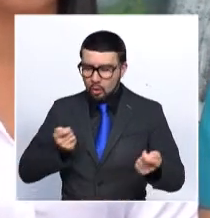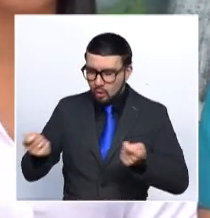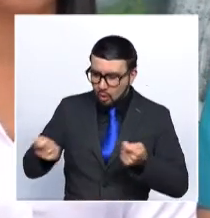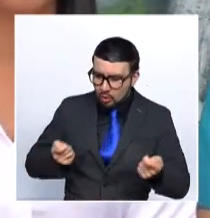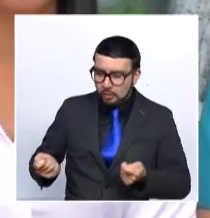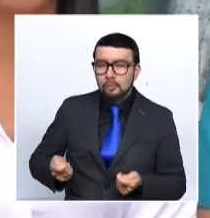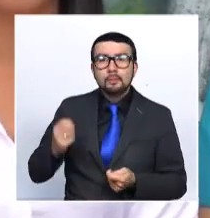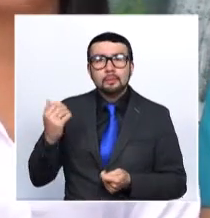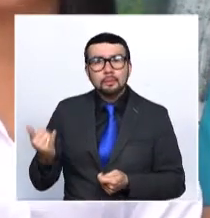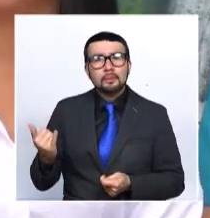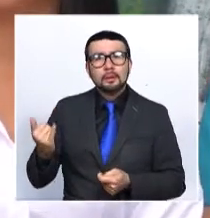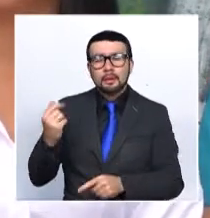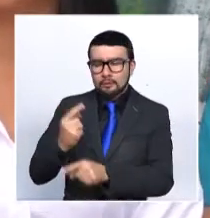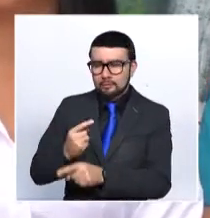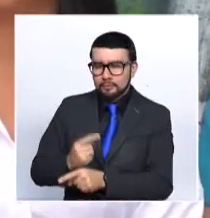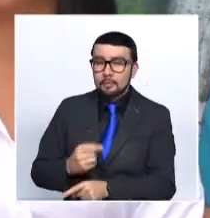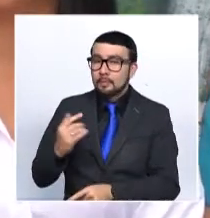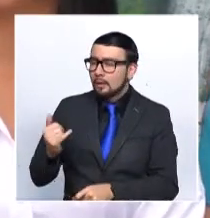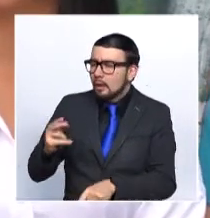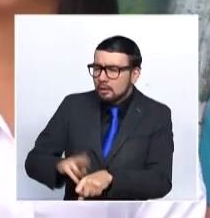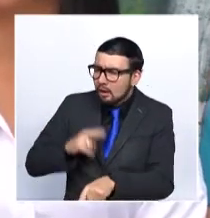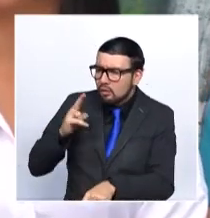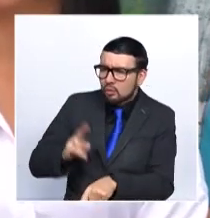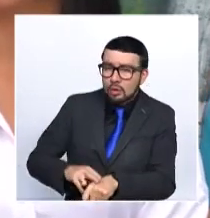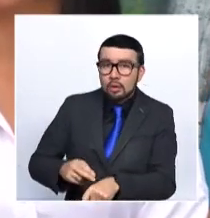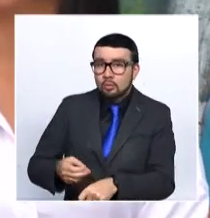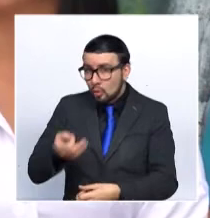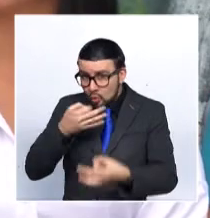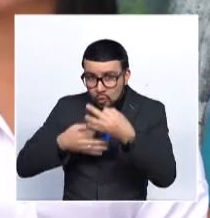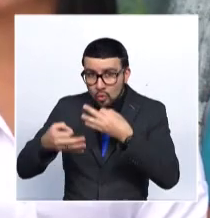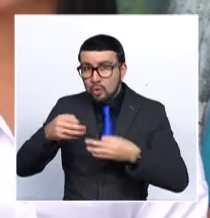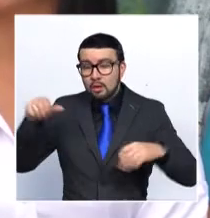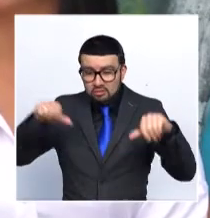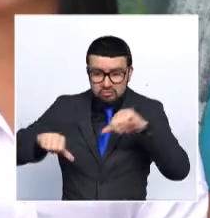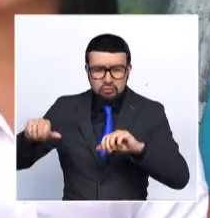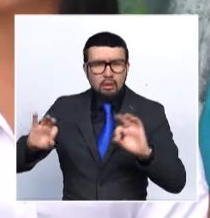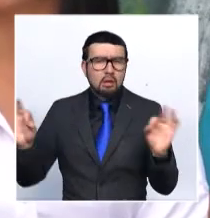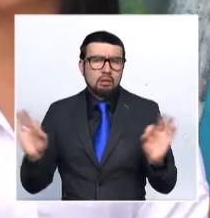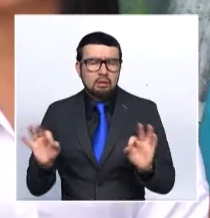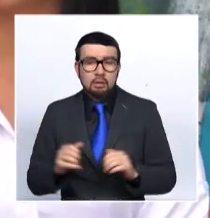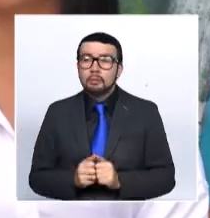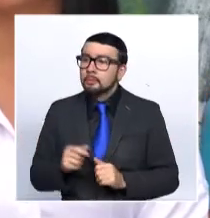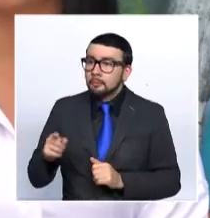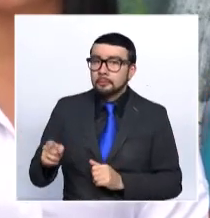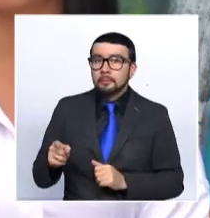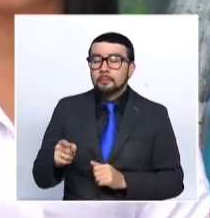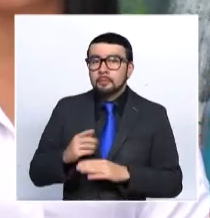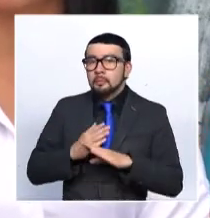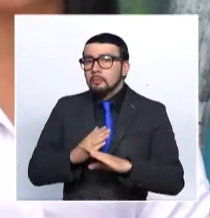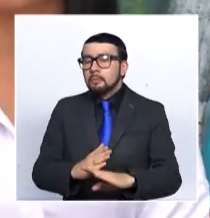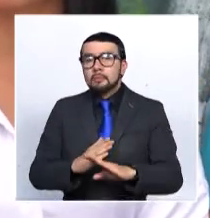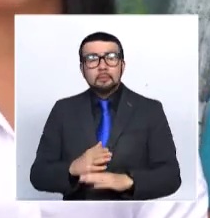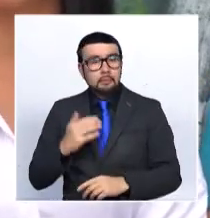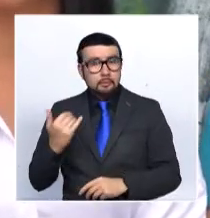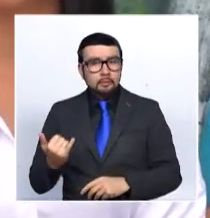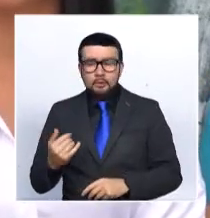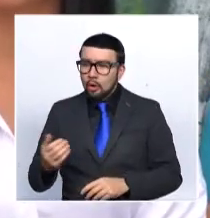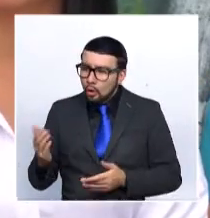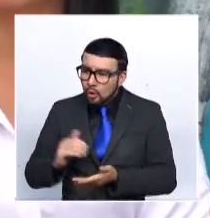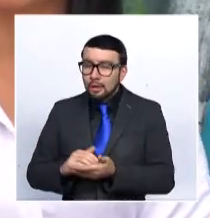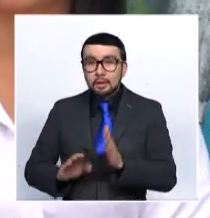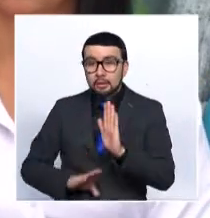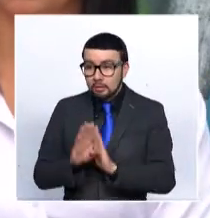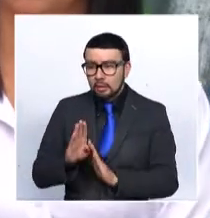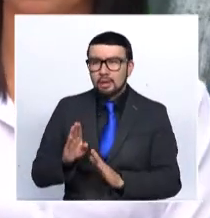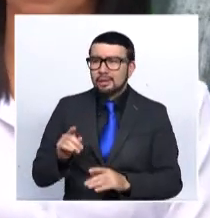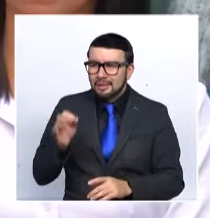con tratamientos naturales, sin productos químicos, sin sustancias que alteren el organismo o que vuelvan a generar enfermedades por